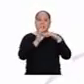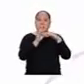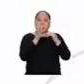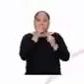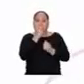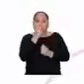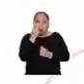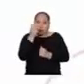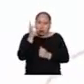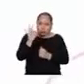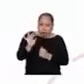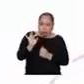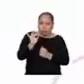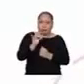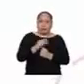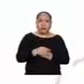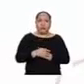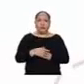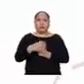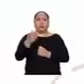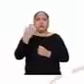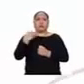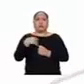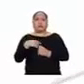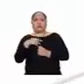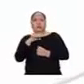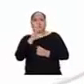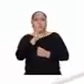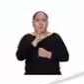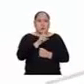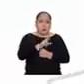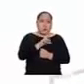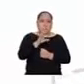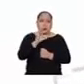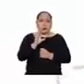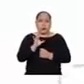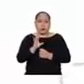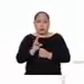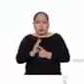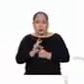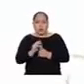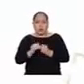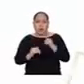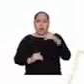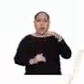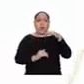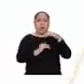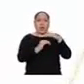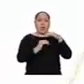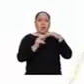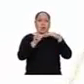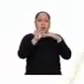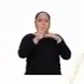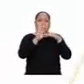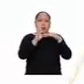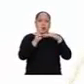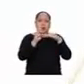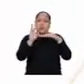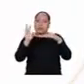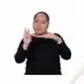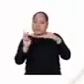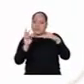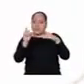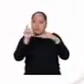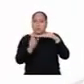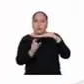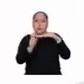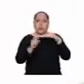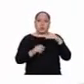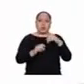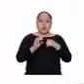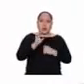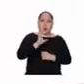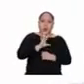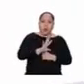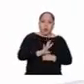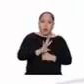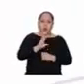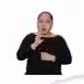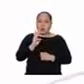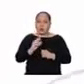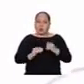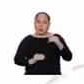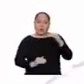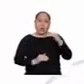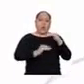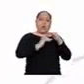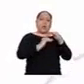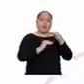8. Y de 37 a antes de 46 eran 6 personas. Y de 46 a